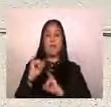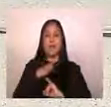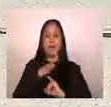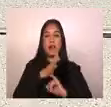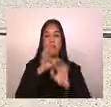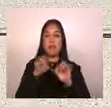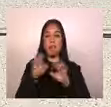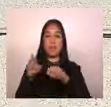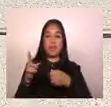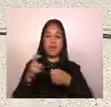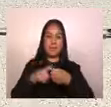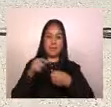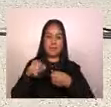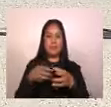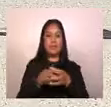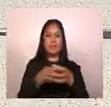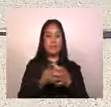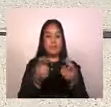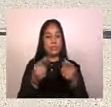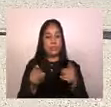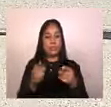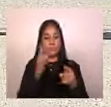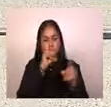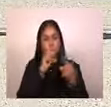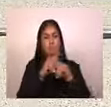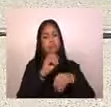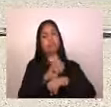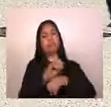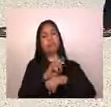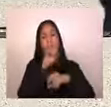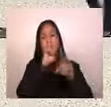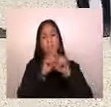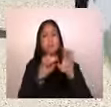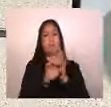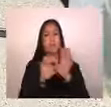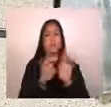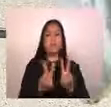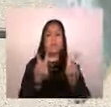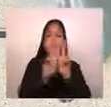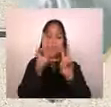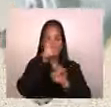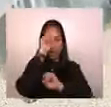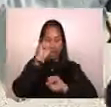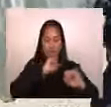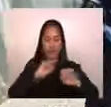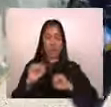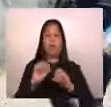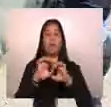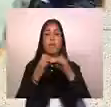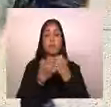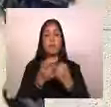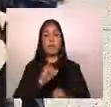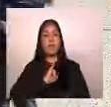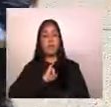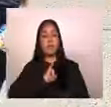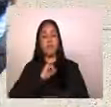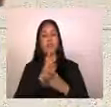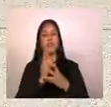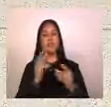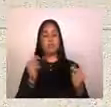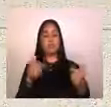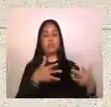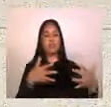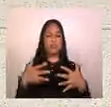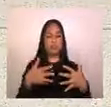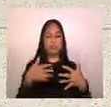cada integrante de la banda escolar, con quienes se cultivan valores como trabajo en equipo, identidad, resolución de